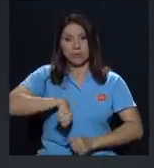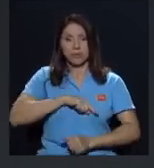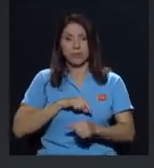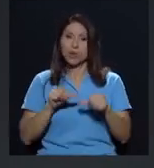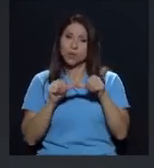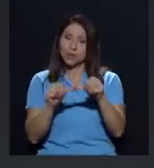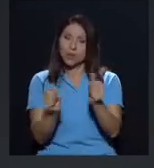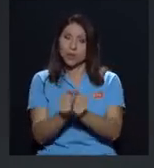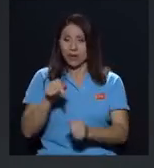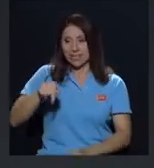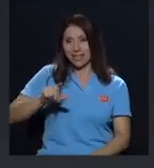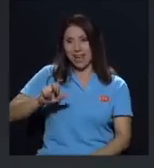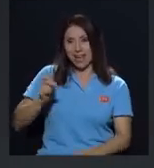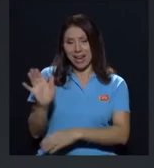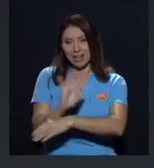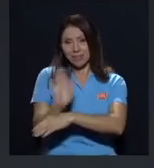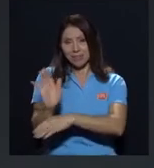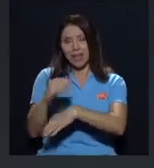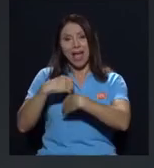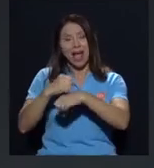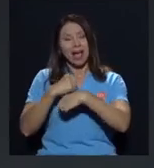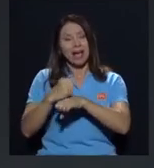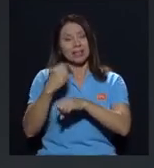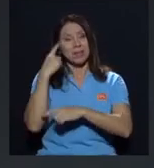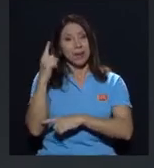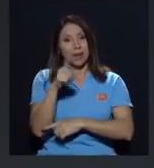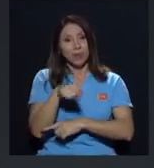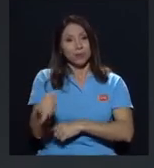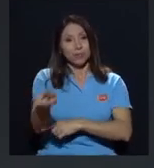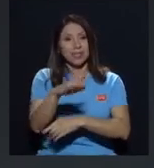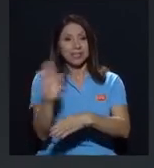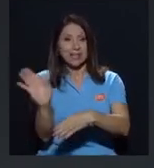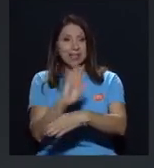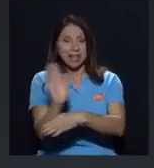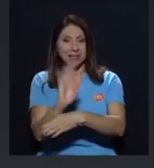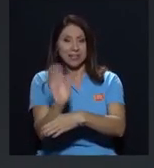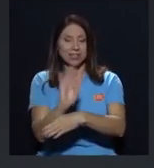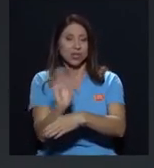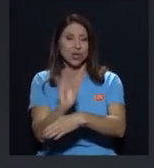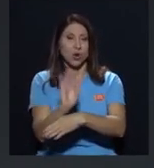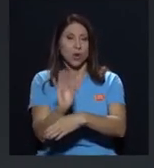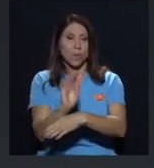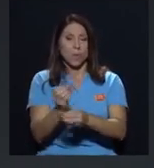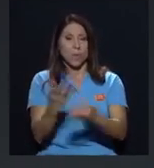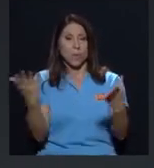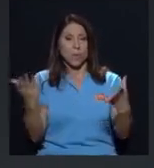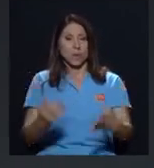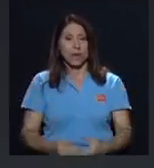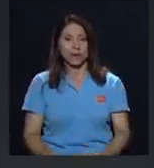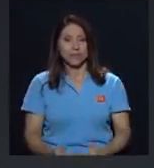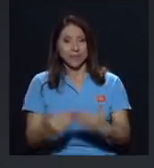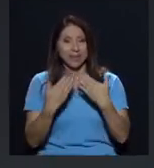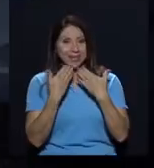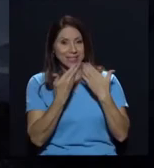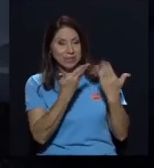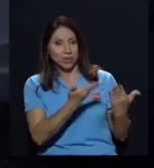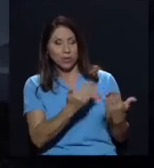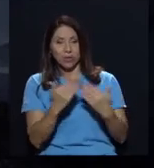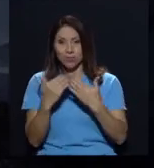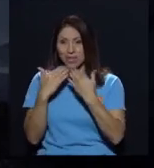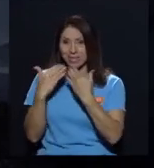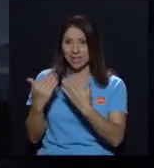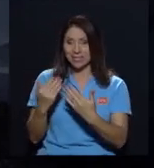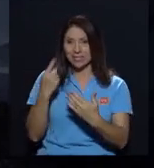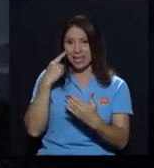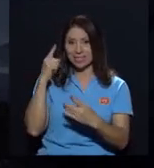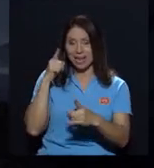con este canal que para ustedes hace la televisión pública gracias don alberto muchas gracias